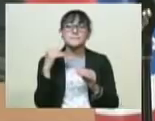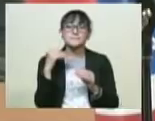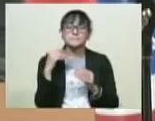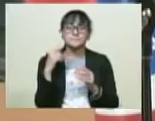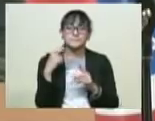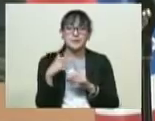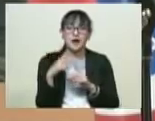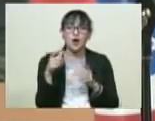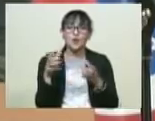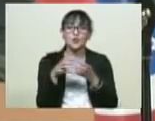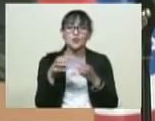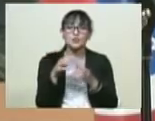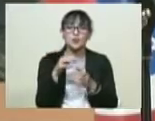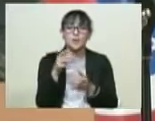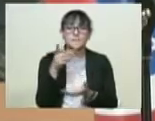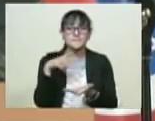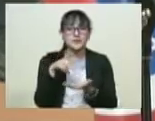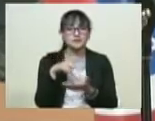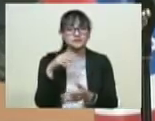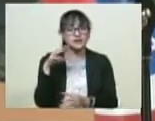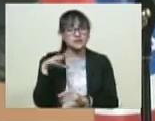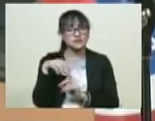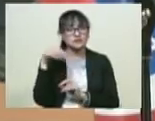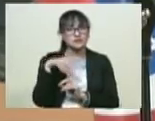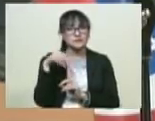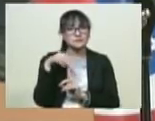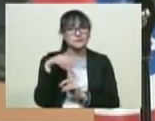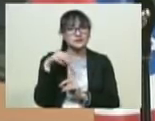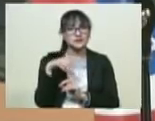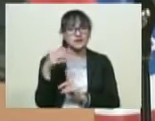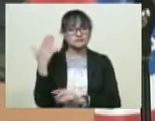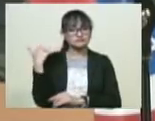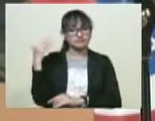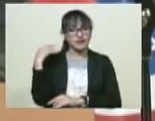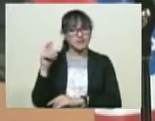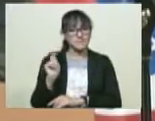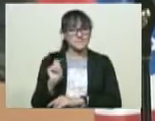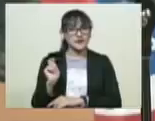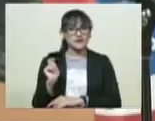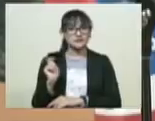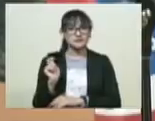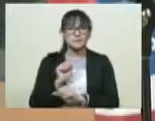bolivarianos en la plaza Altamira en meses anteriores,